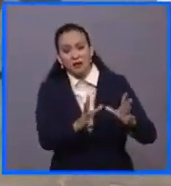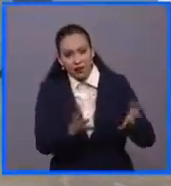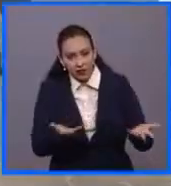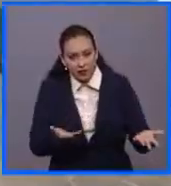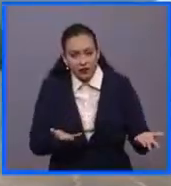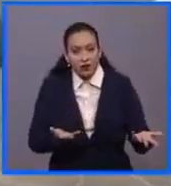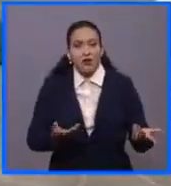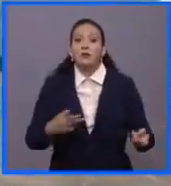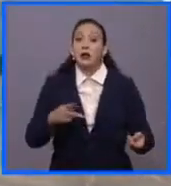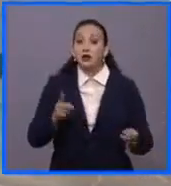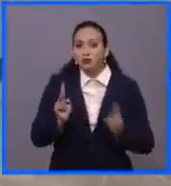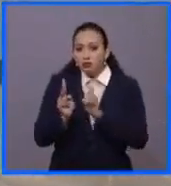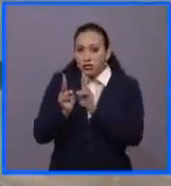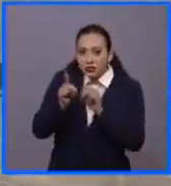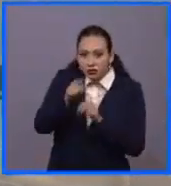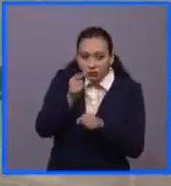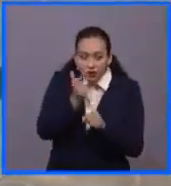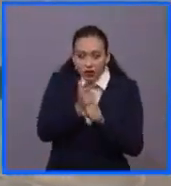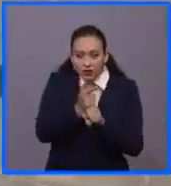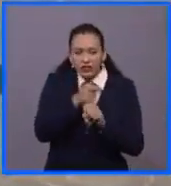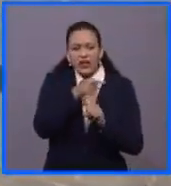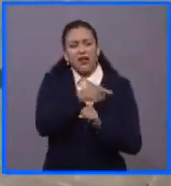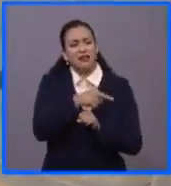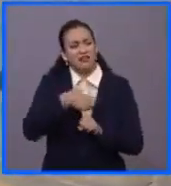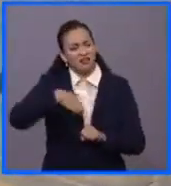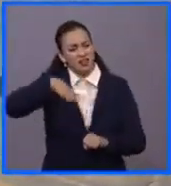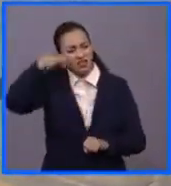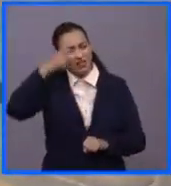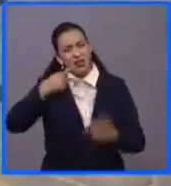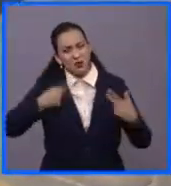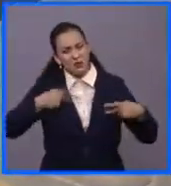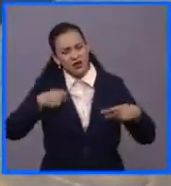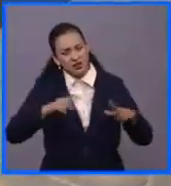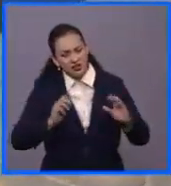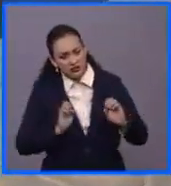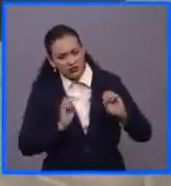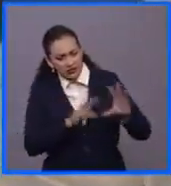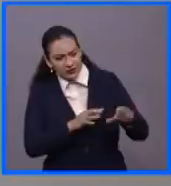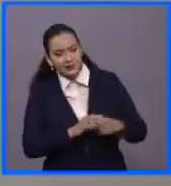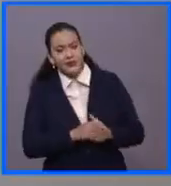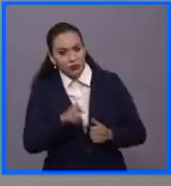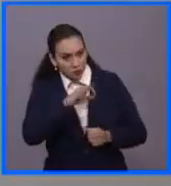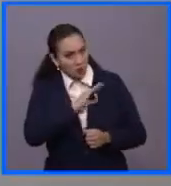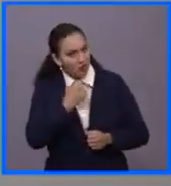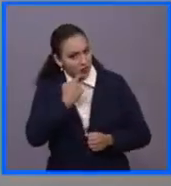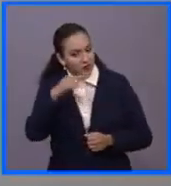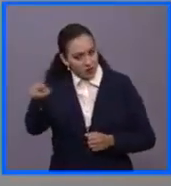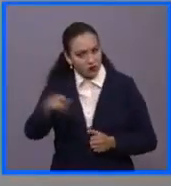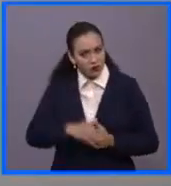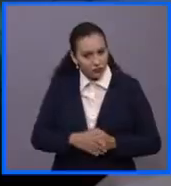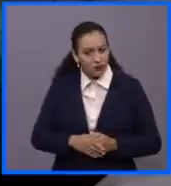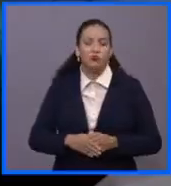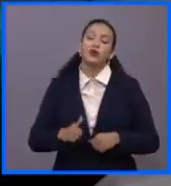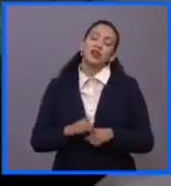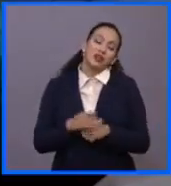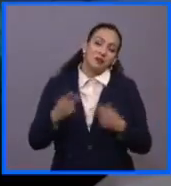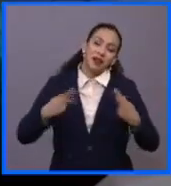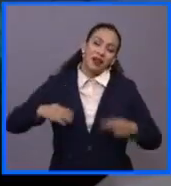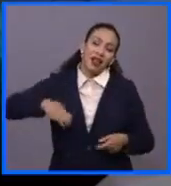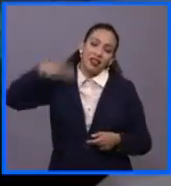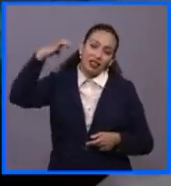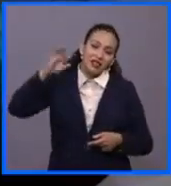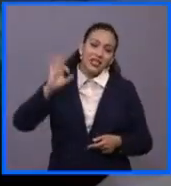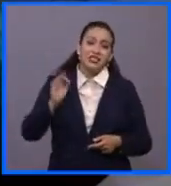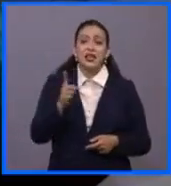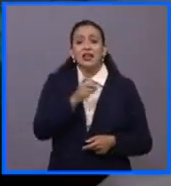de auxilio o de cuidado, el abandono de persona o la exposición de un incapaz a valerse por sí mismo. Precisó